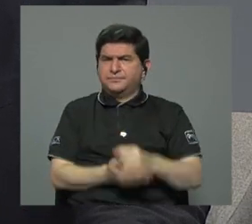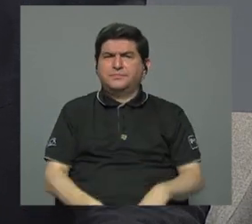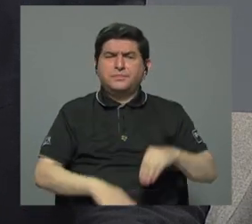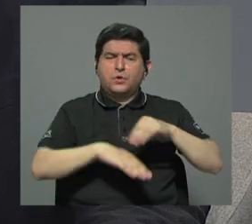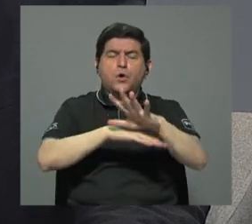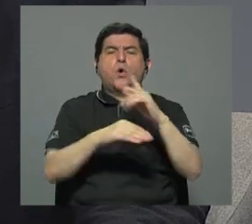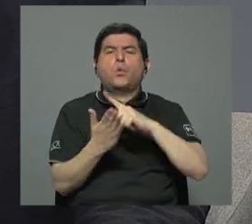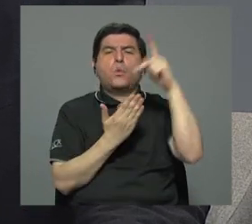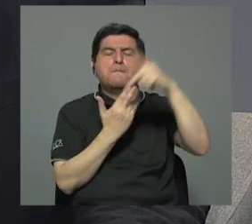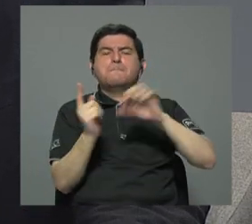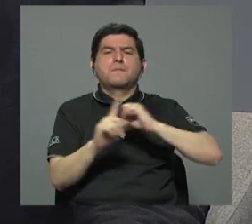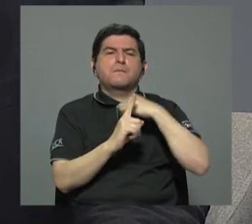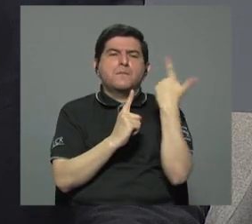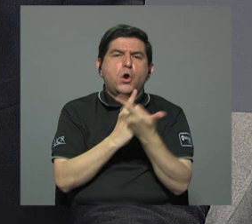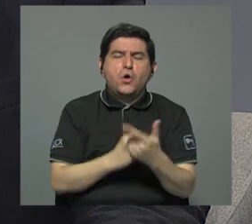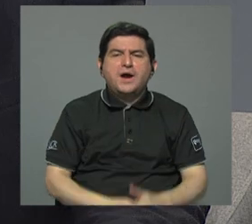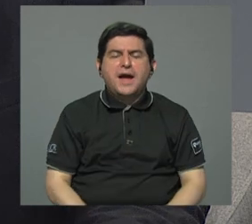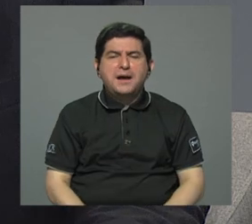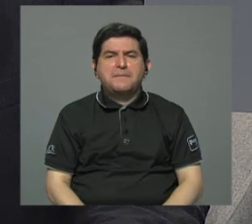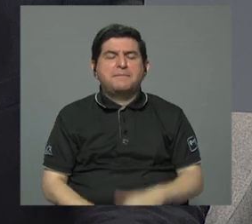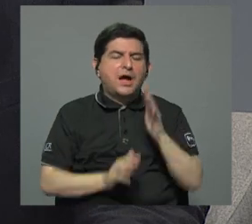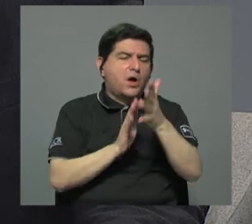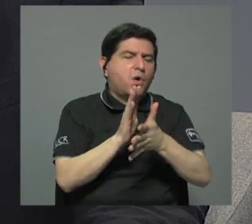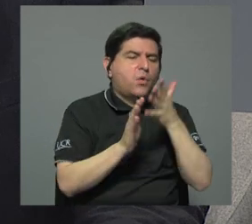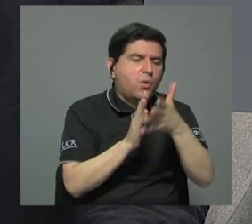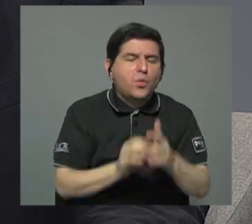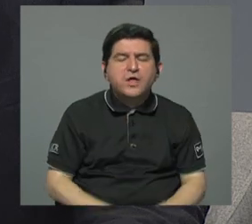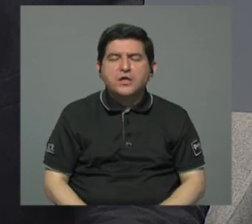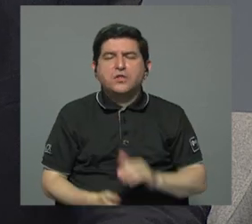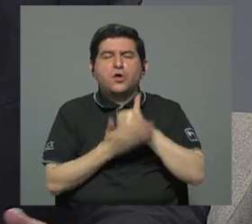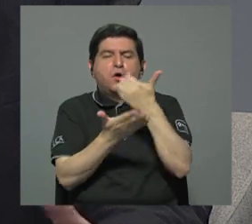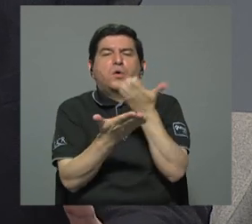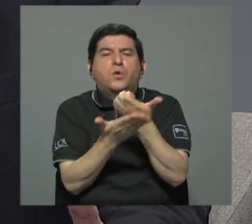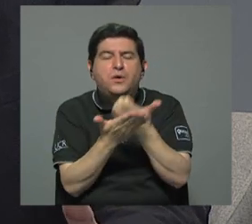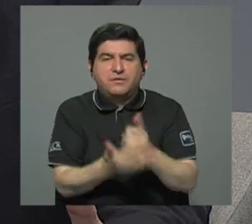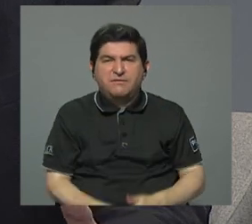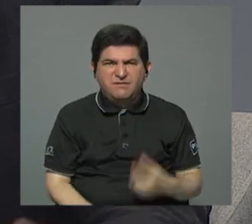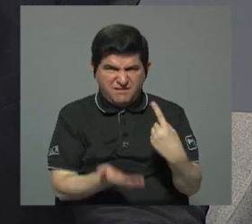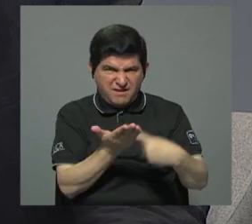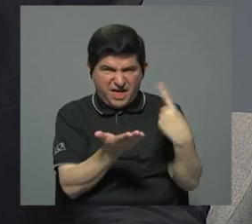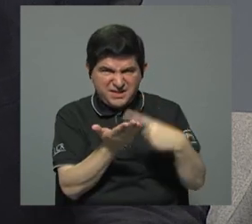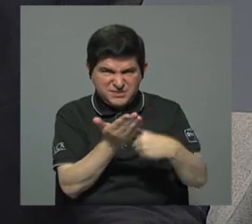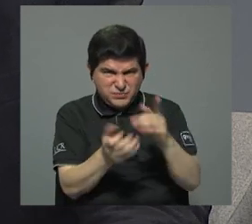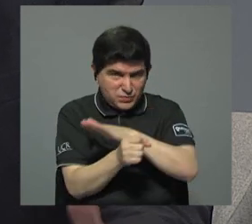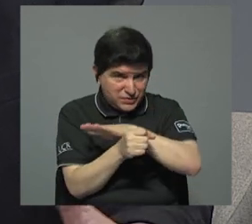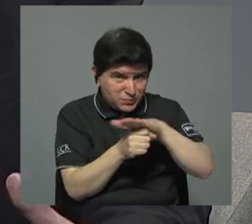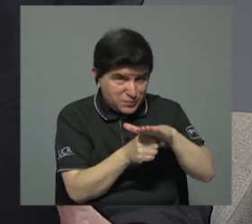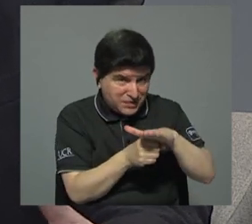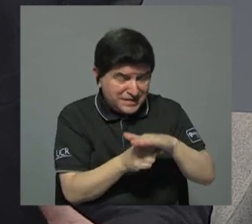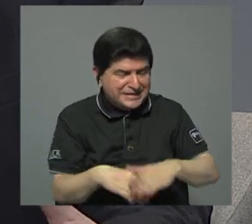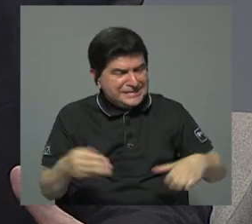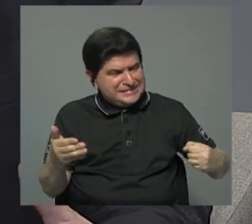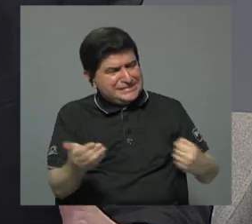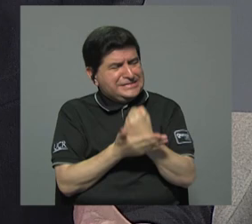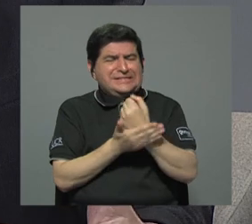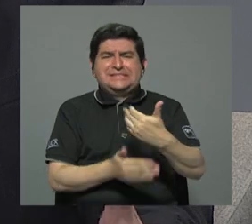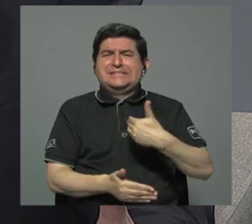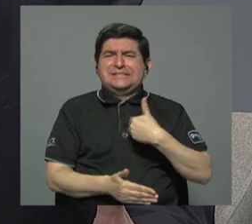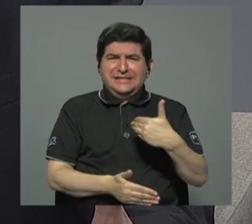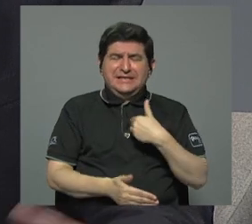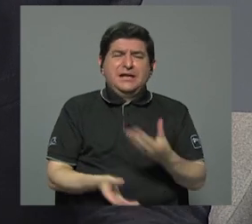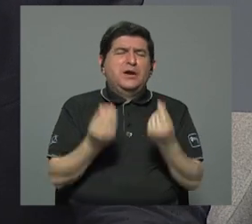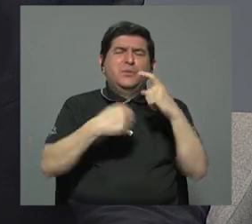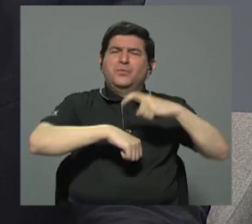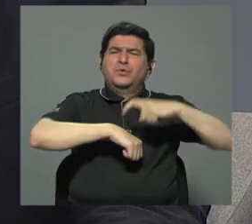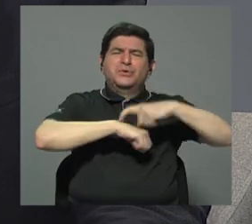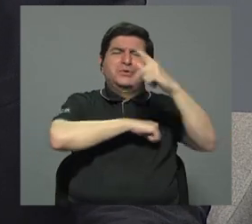reorientado a programas sociales que tienen que ver con el cuidado, que tienen que ver con becas. Entonces la discusión tiene que ser integral. Lamentablemente tenemos mucho